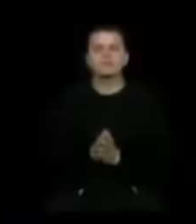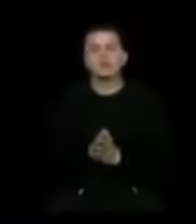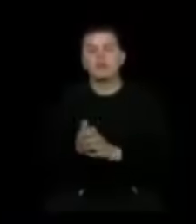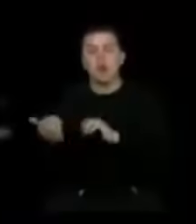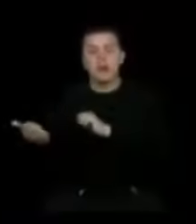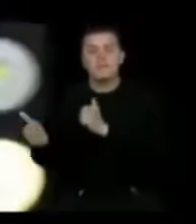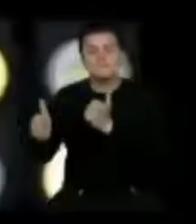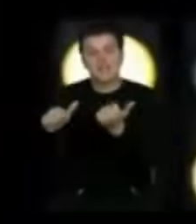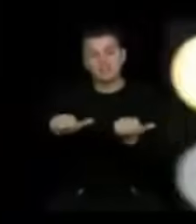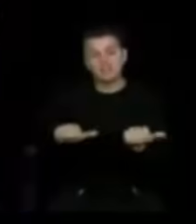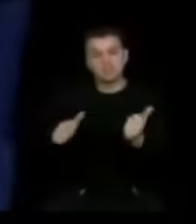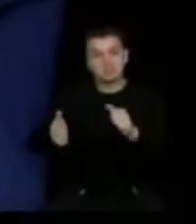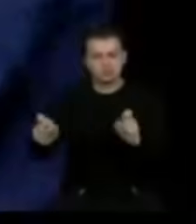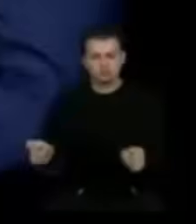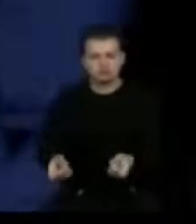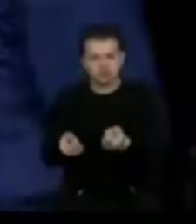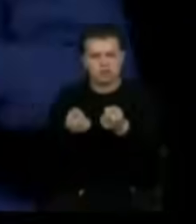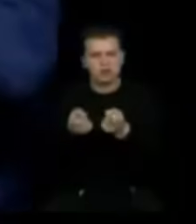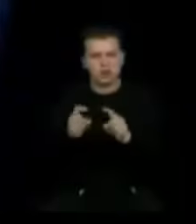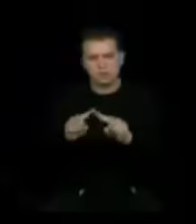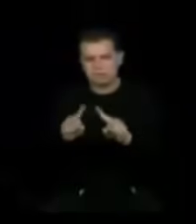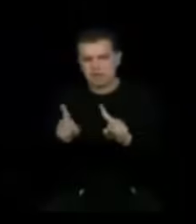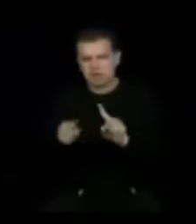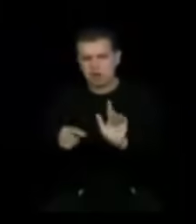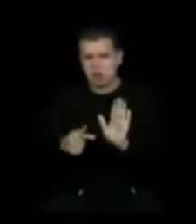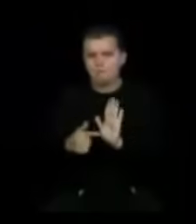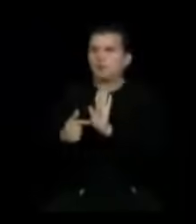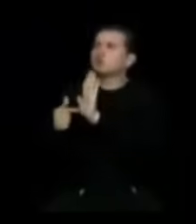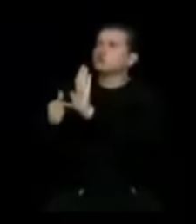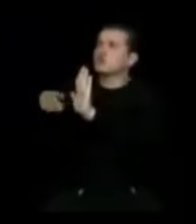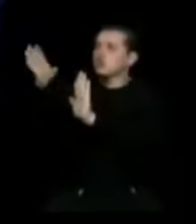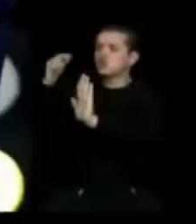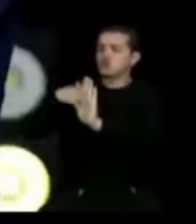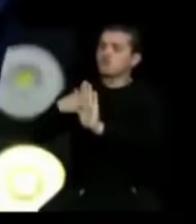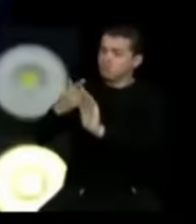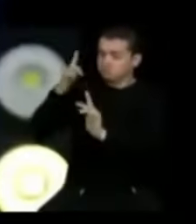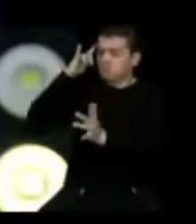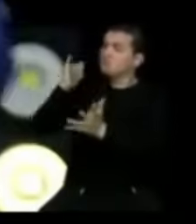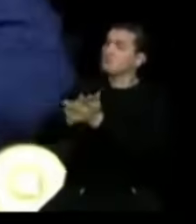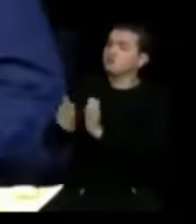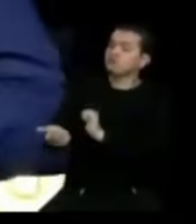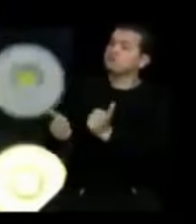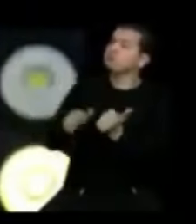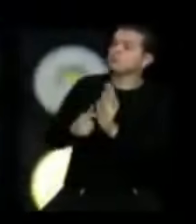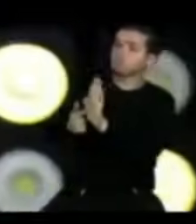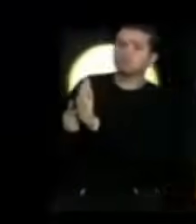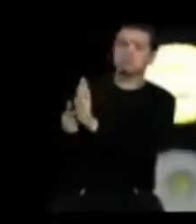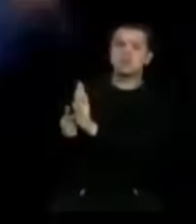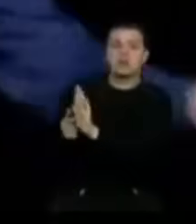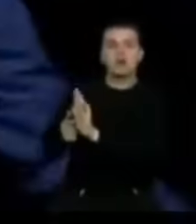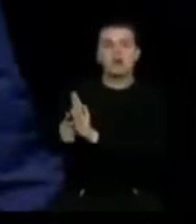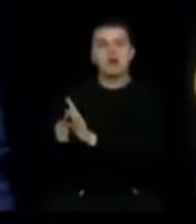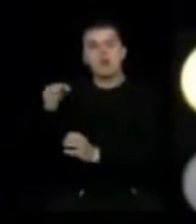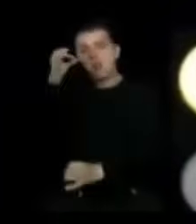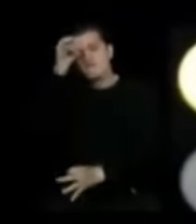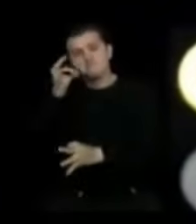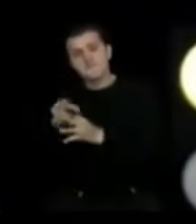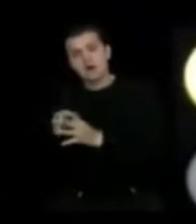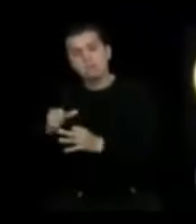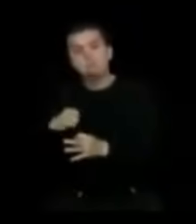El bautismo no te salva, pero el bautismo es una manifestación de tu fe. Y la fe sin obras es